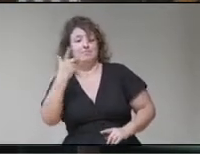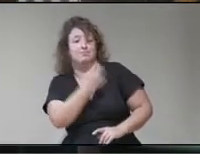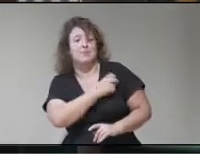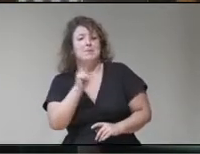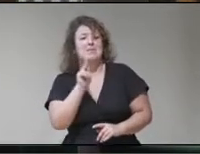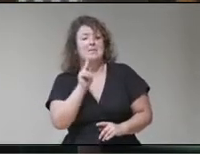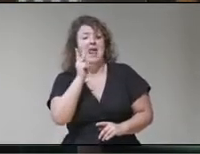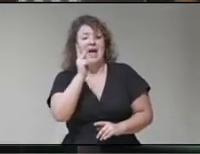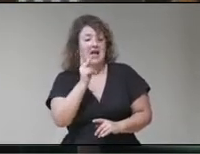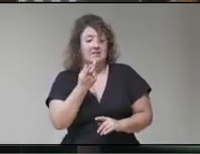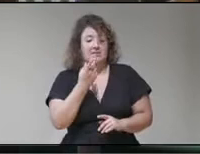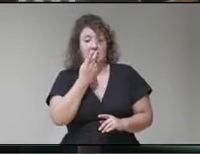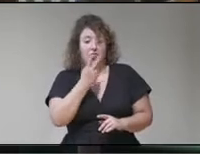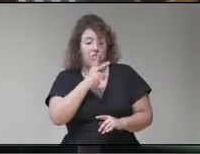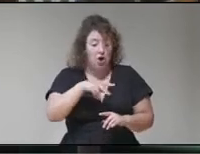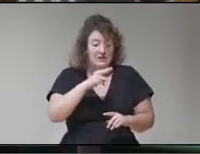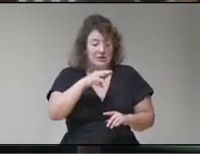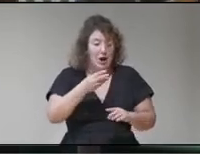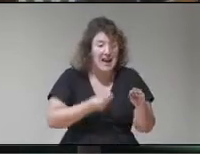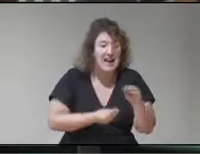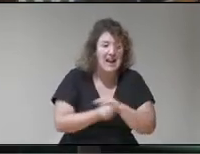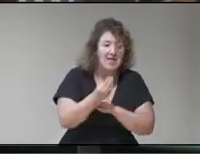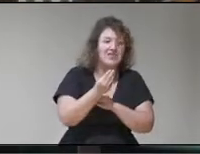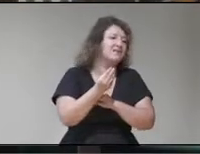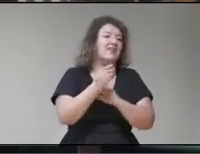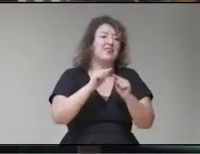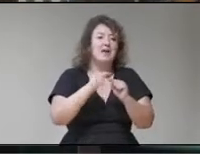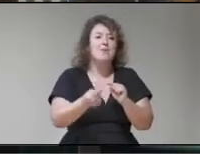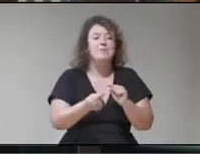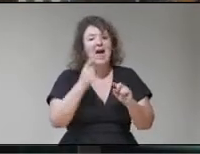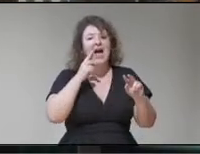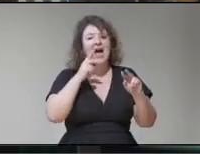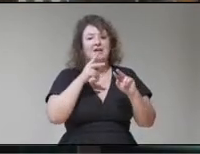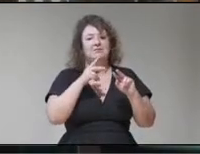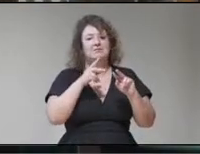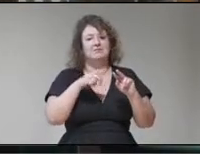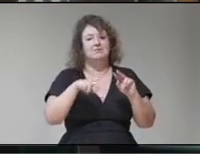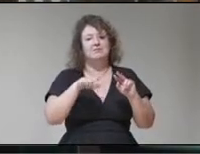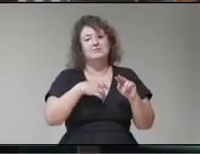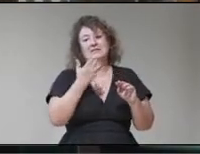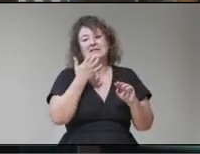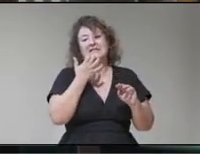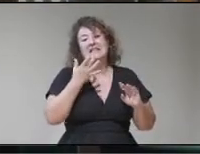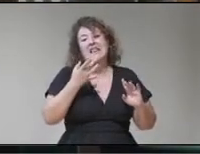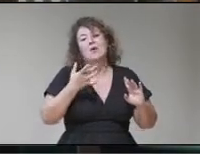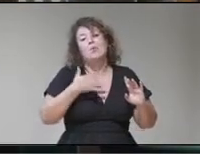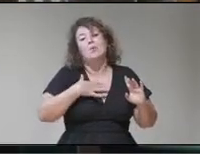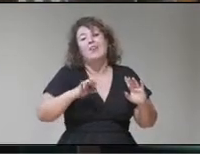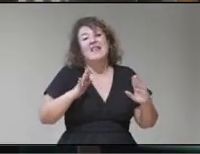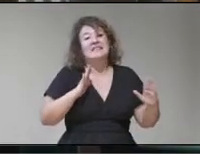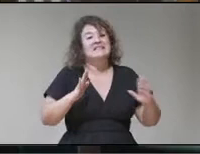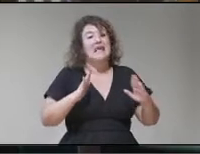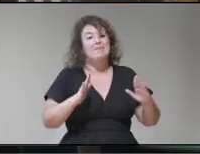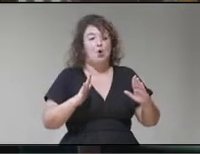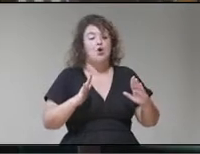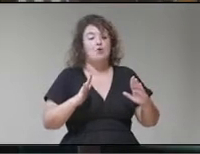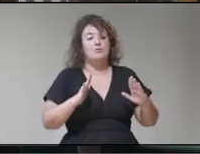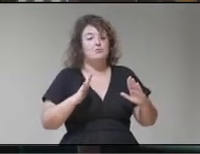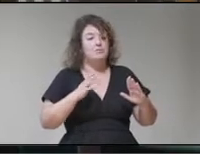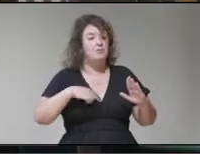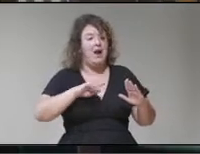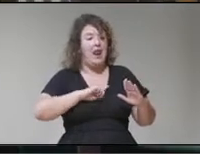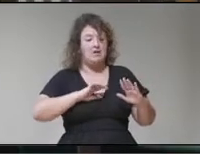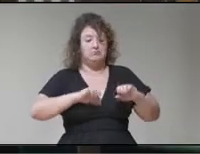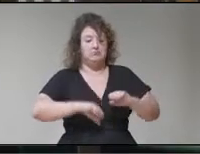las 2-3 primeras horas después del nacimiento, con la idea de cubrir ese tiempo necesario para que se